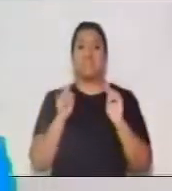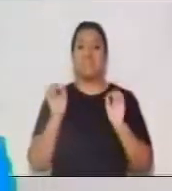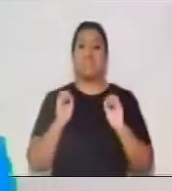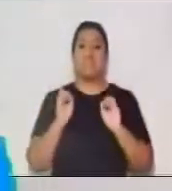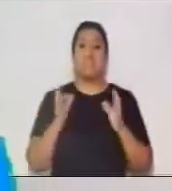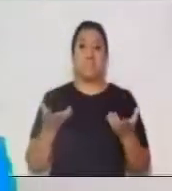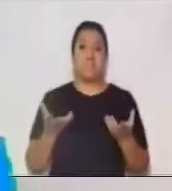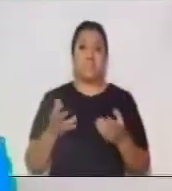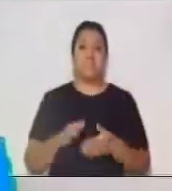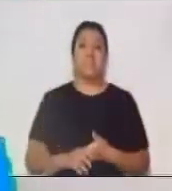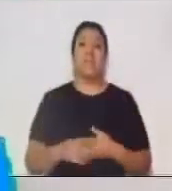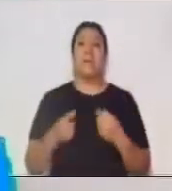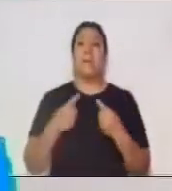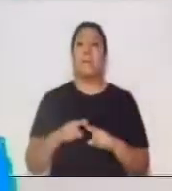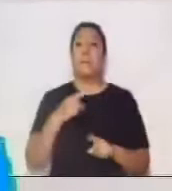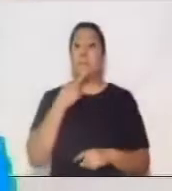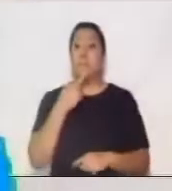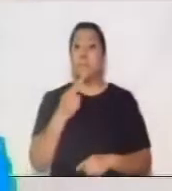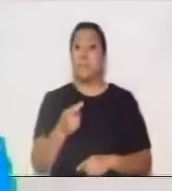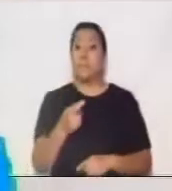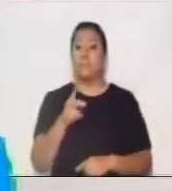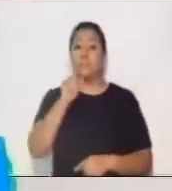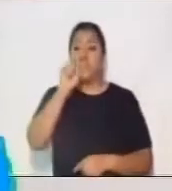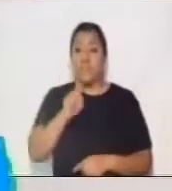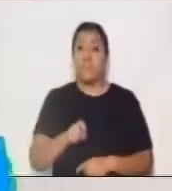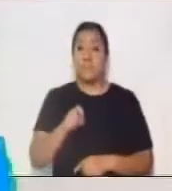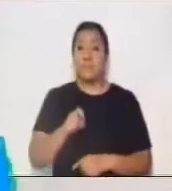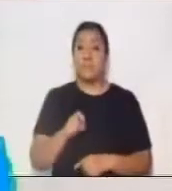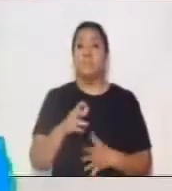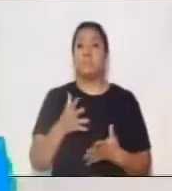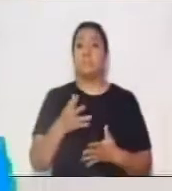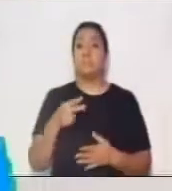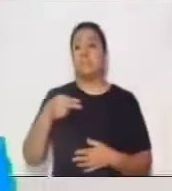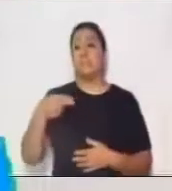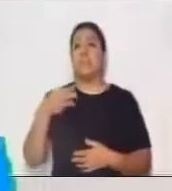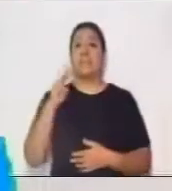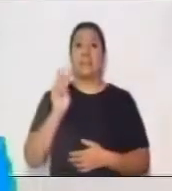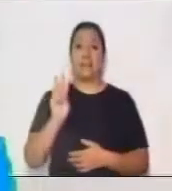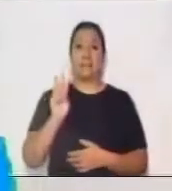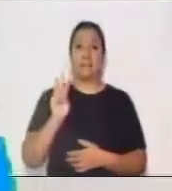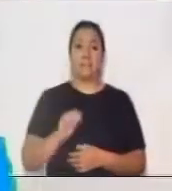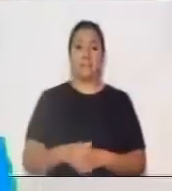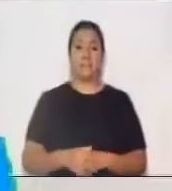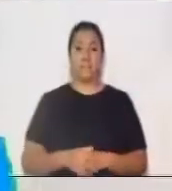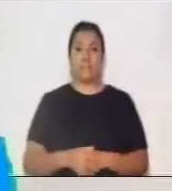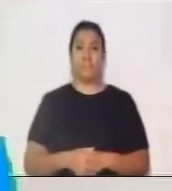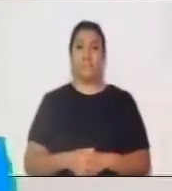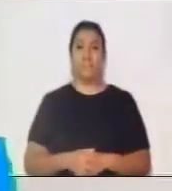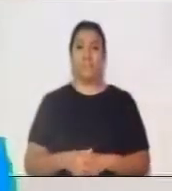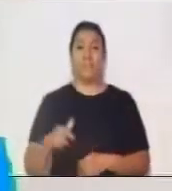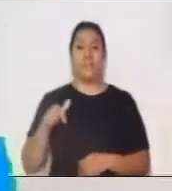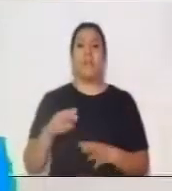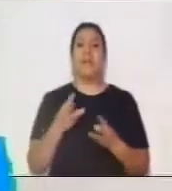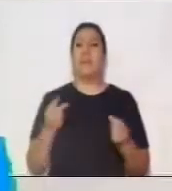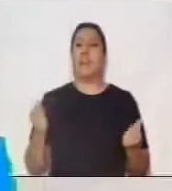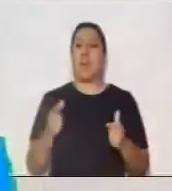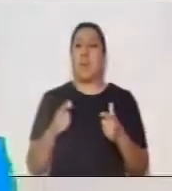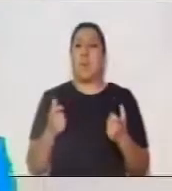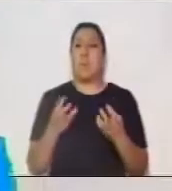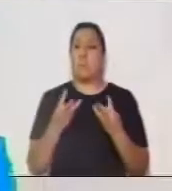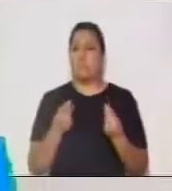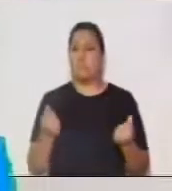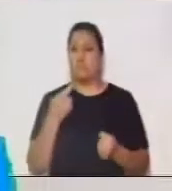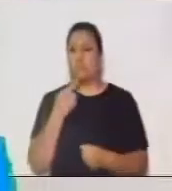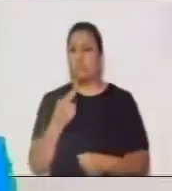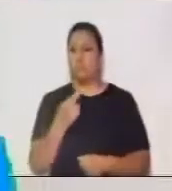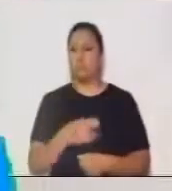Niños, tendré que usarlo de siempre. Detente, no uses cloro. Revisa siempre la etiqueta. Nuevo Vanigel sin cloro. Actúa sobre